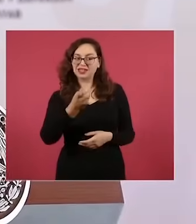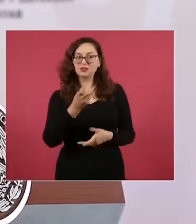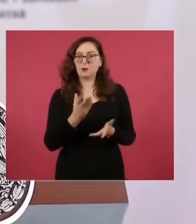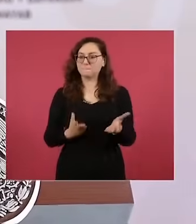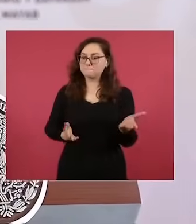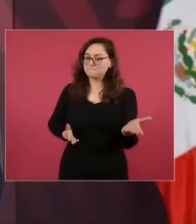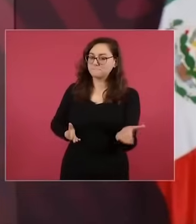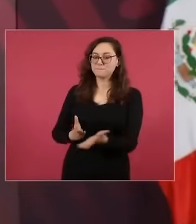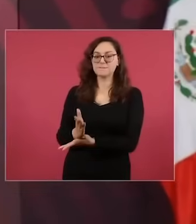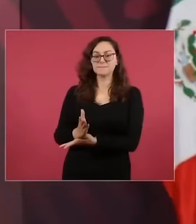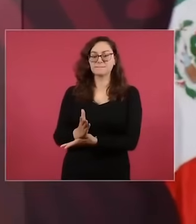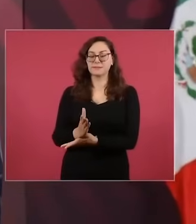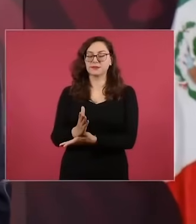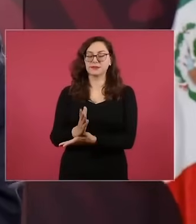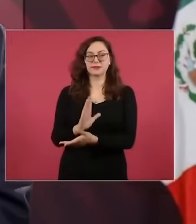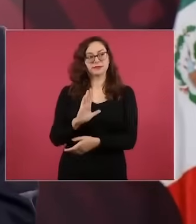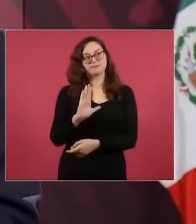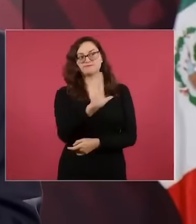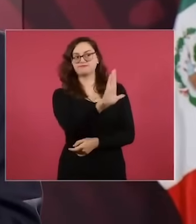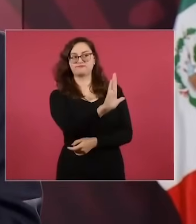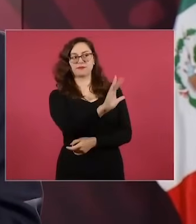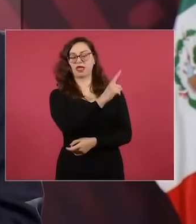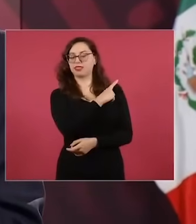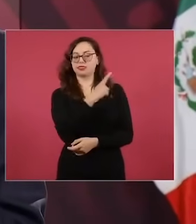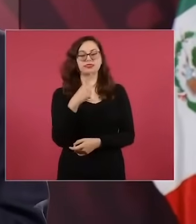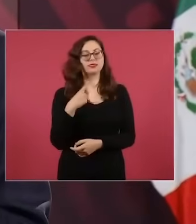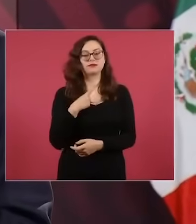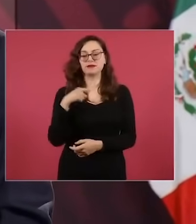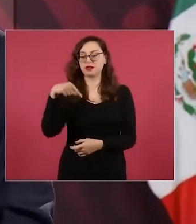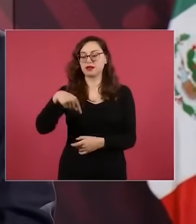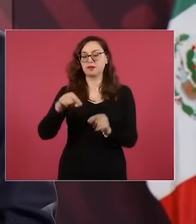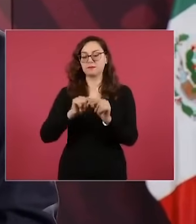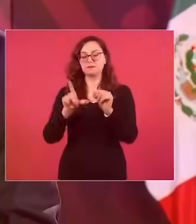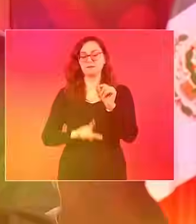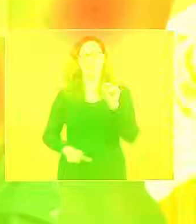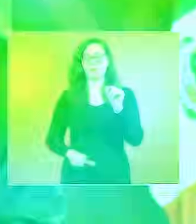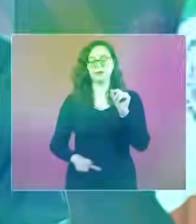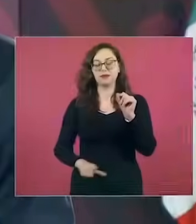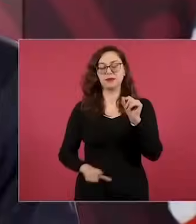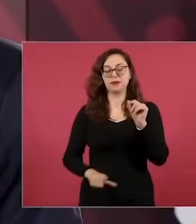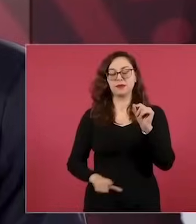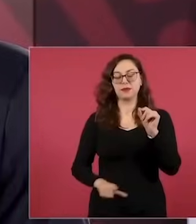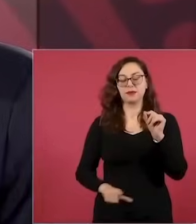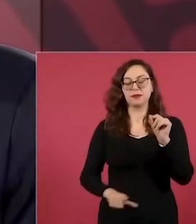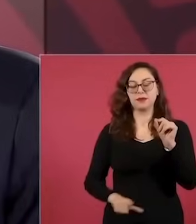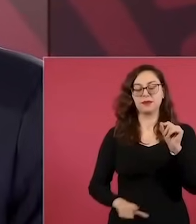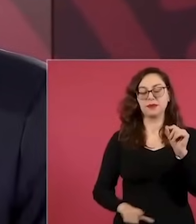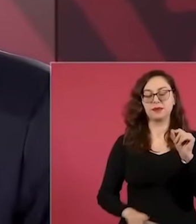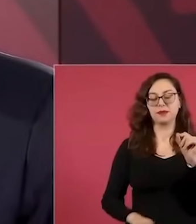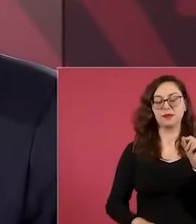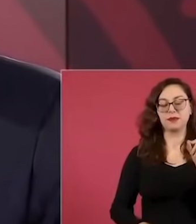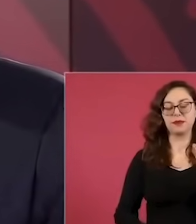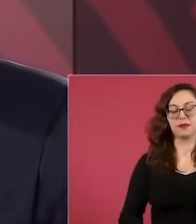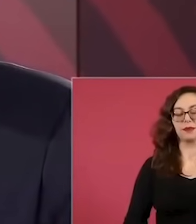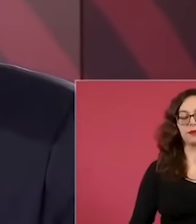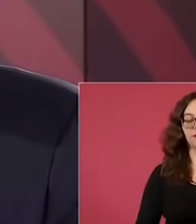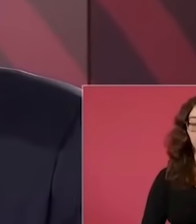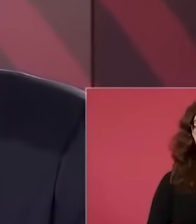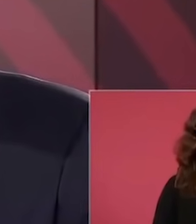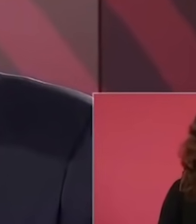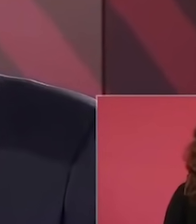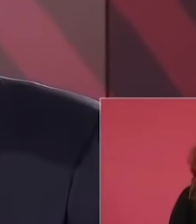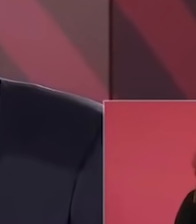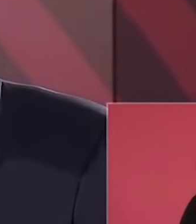corresponden a la soberanía de nuestro país. Pablo Gómez señaló que la organización